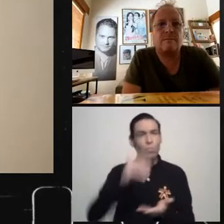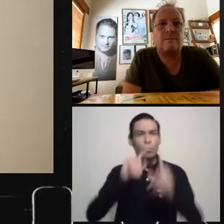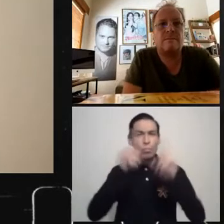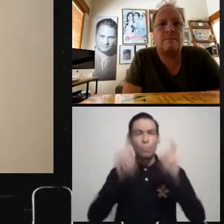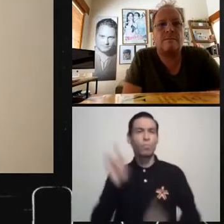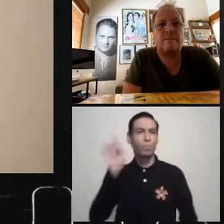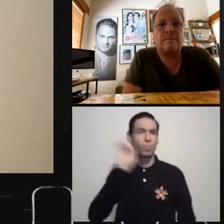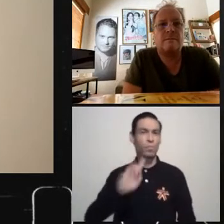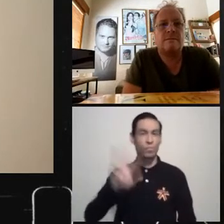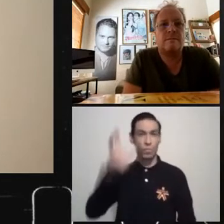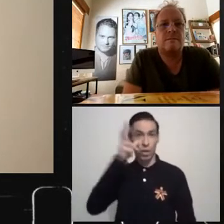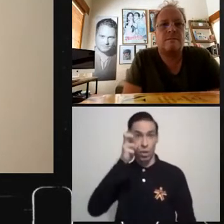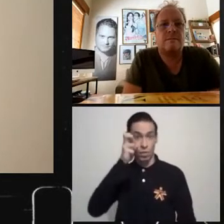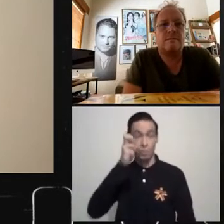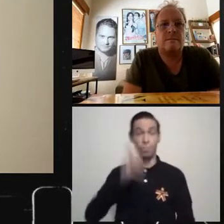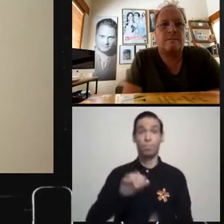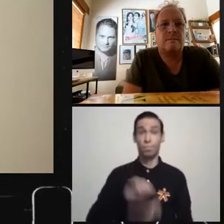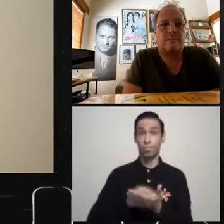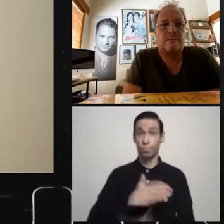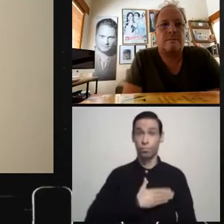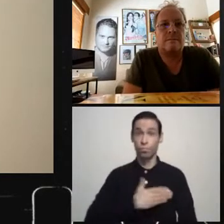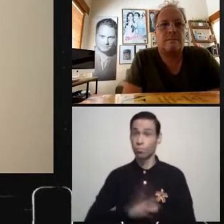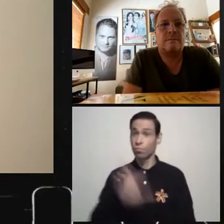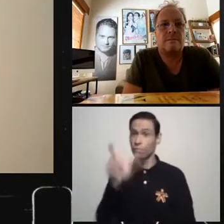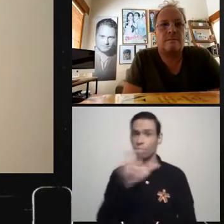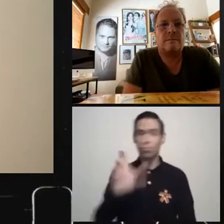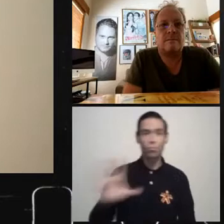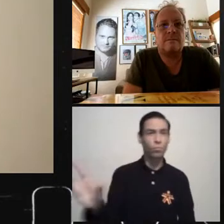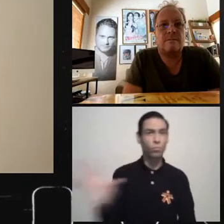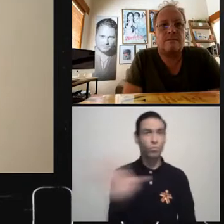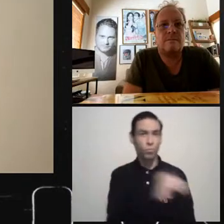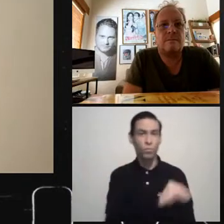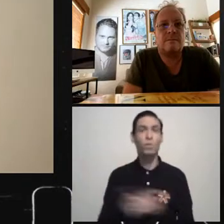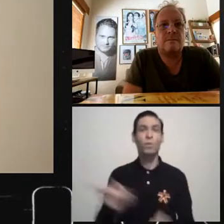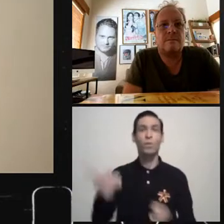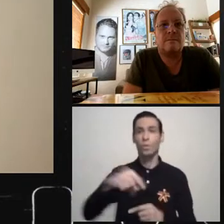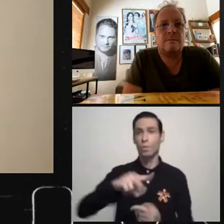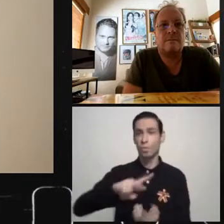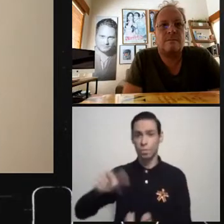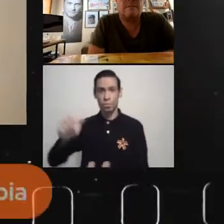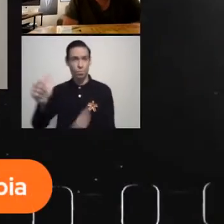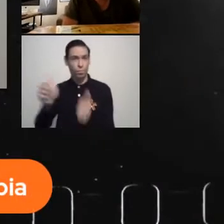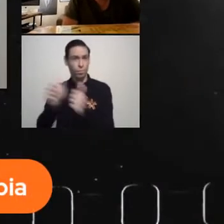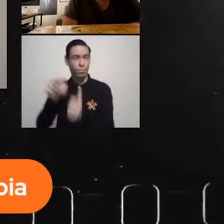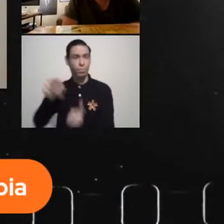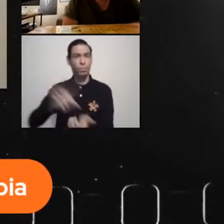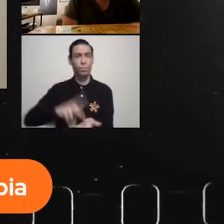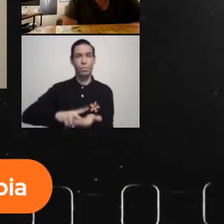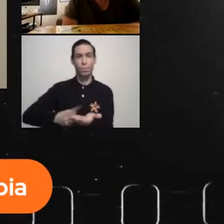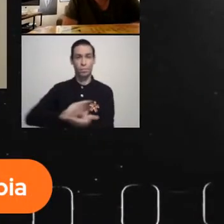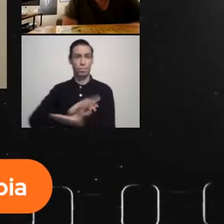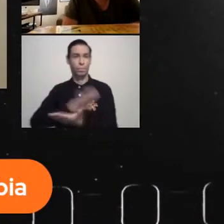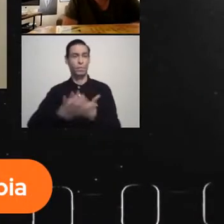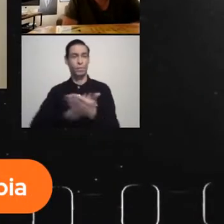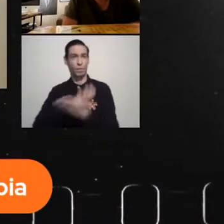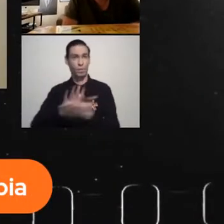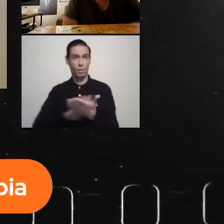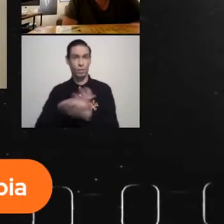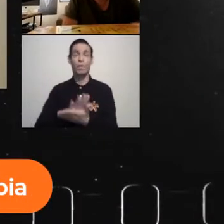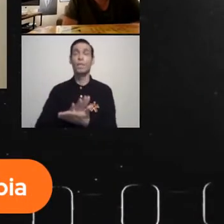saludo de bienvenida a todos los asistentes, un saludo de bienvenida también para David Calero, nuestro intérprete de lenguaje de señas, que pues está